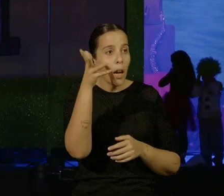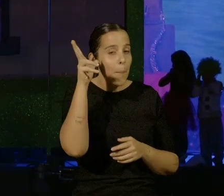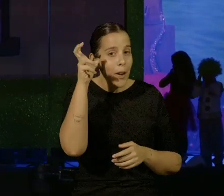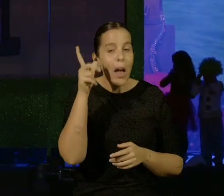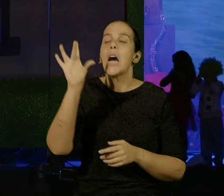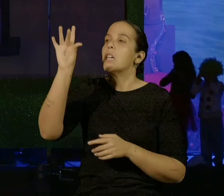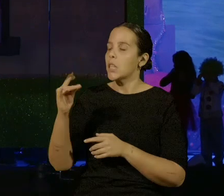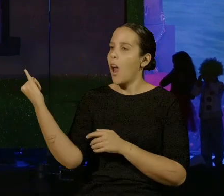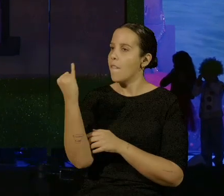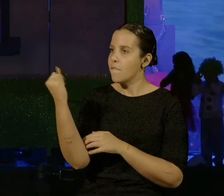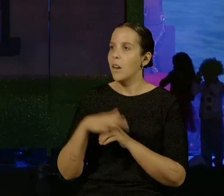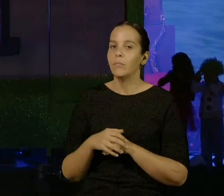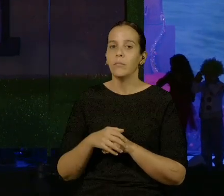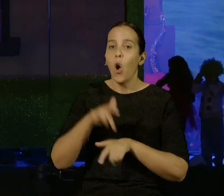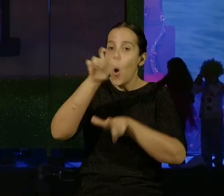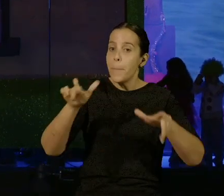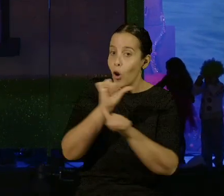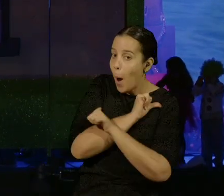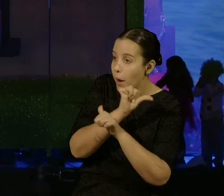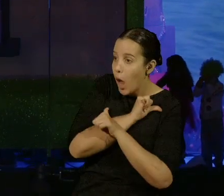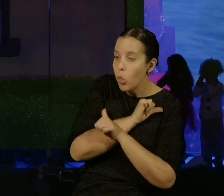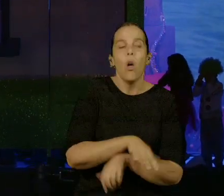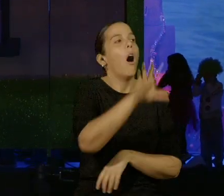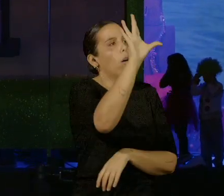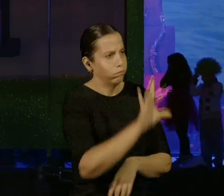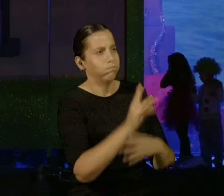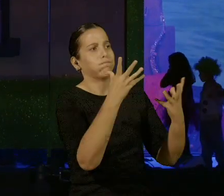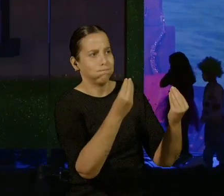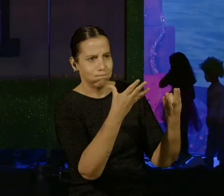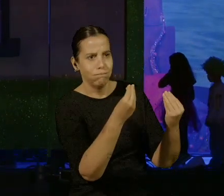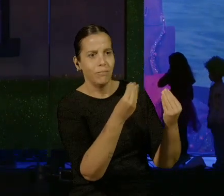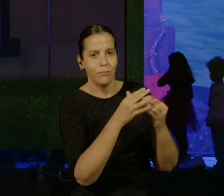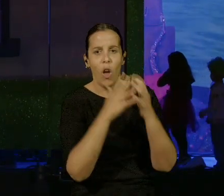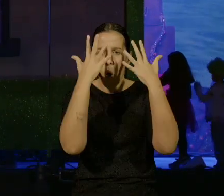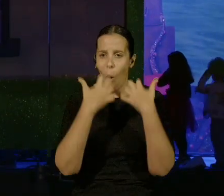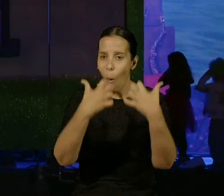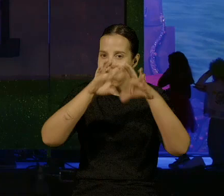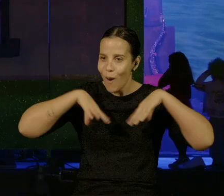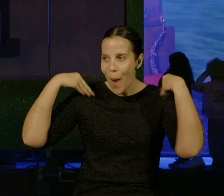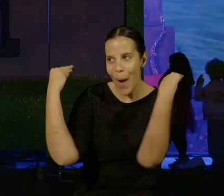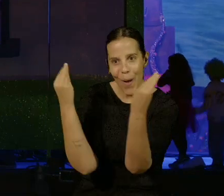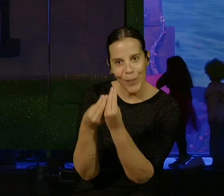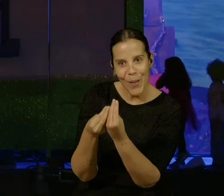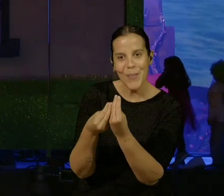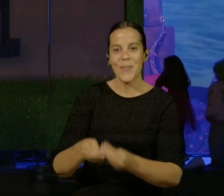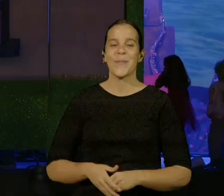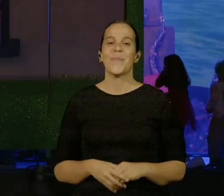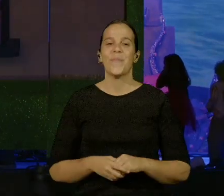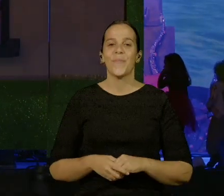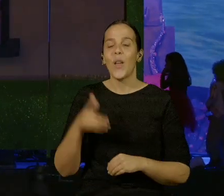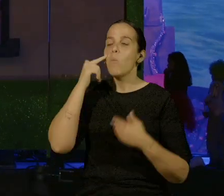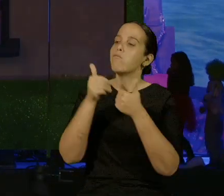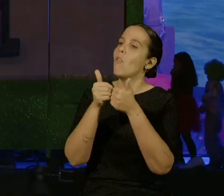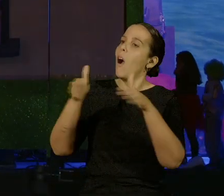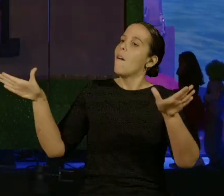jefe! ¿Tiene mucha gente a la espera? ¡Sí, mucha! ¡El recinto está lleno! Pues abrimos